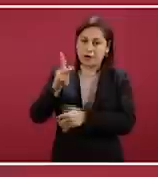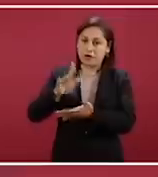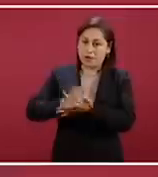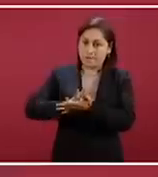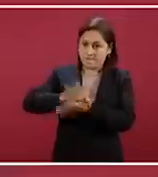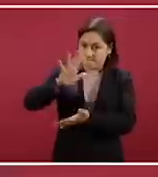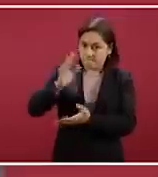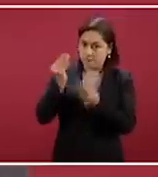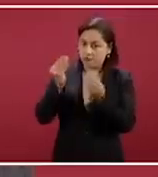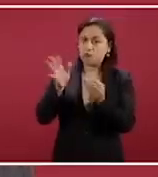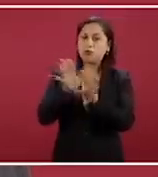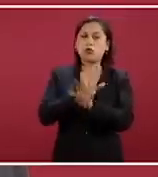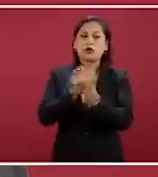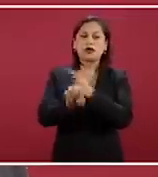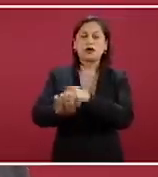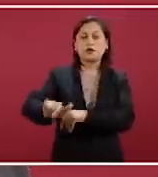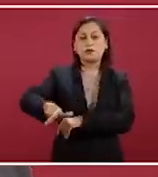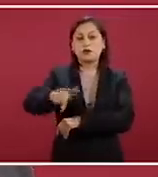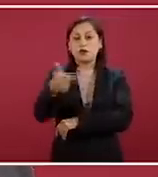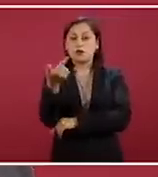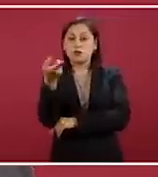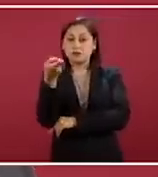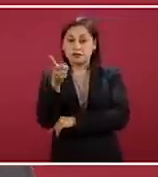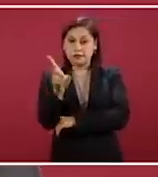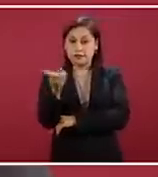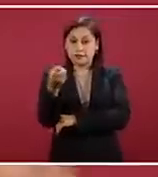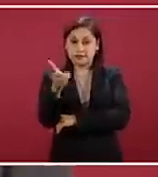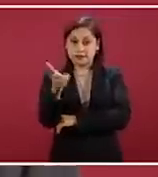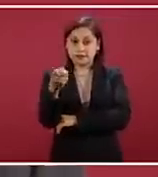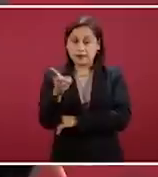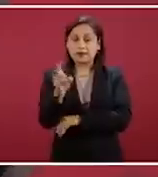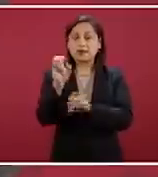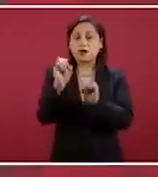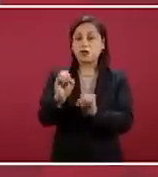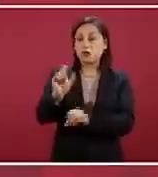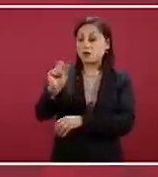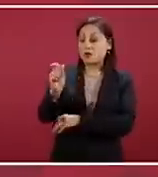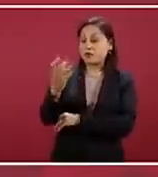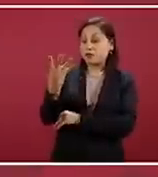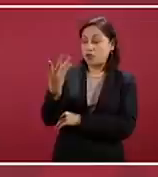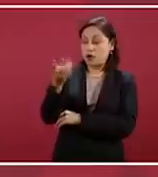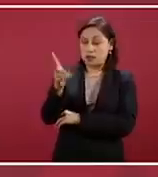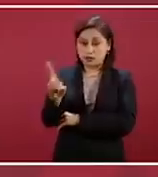el día 12 de diciembre o el 24 de diciembre